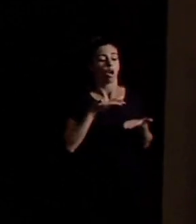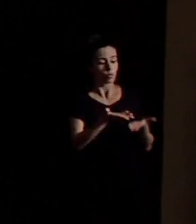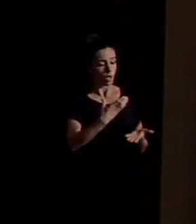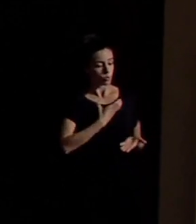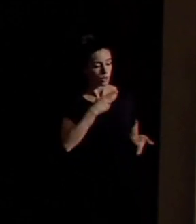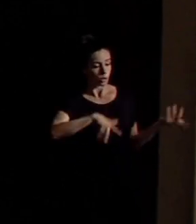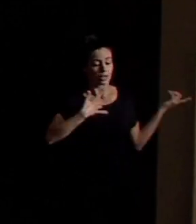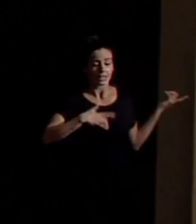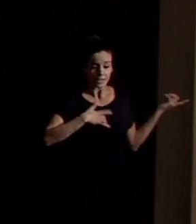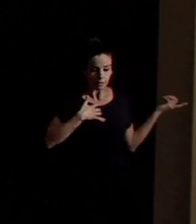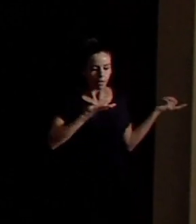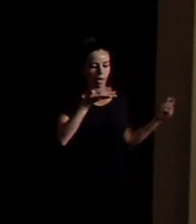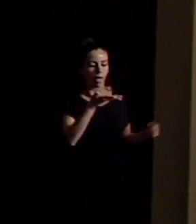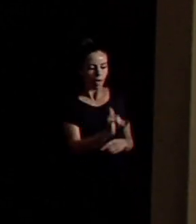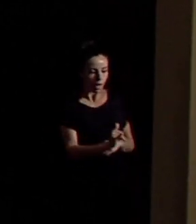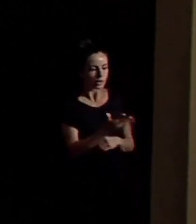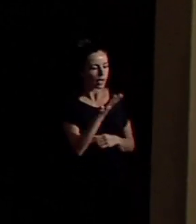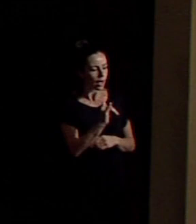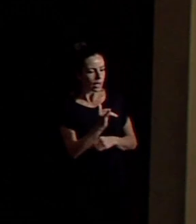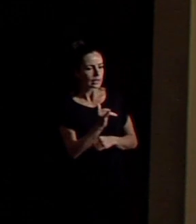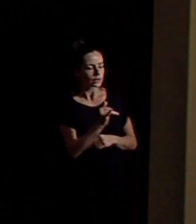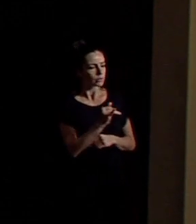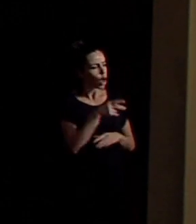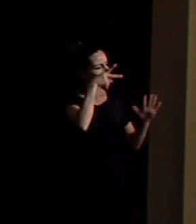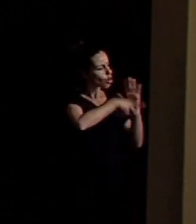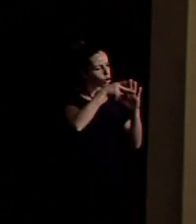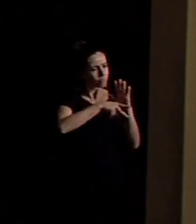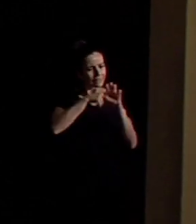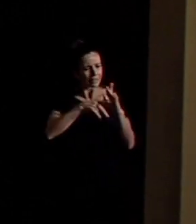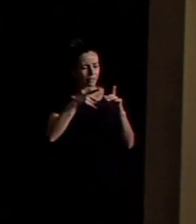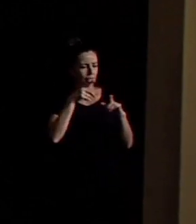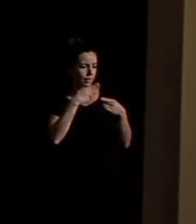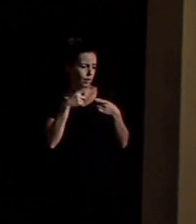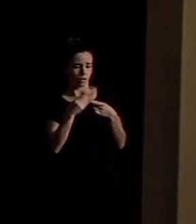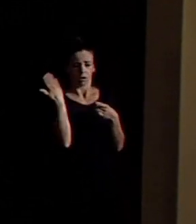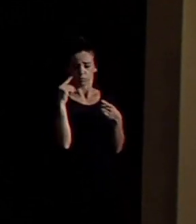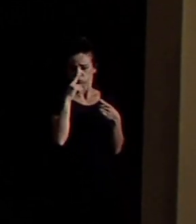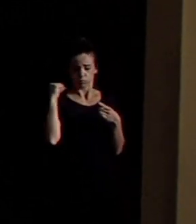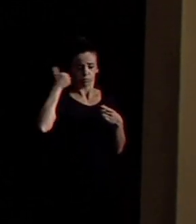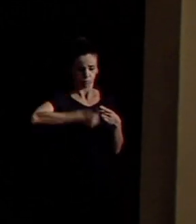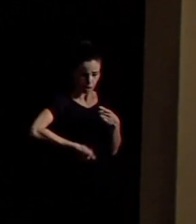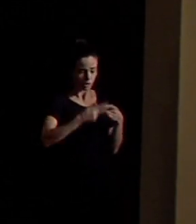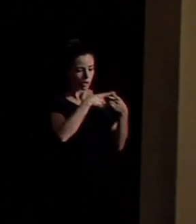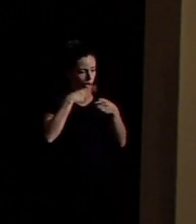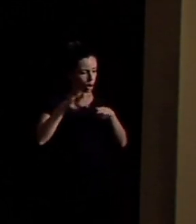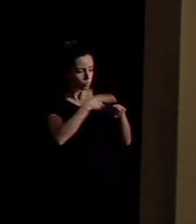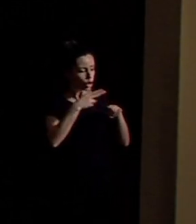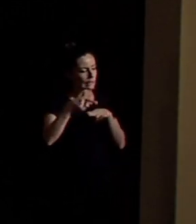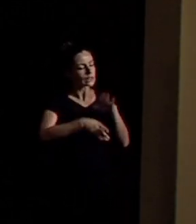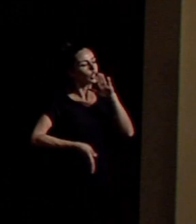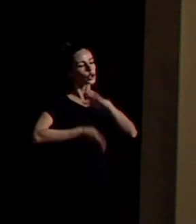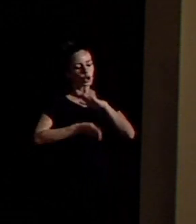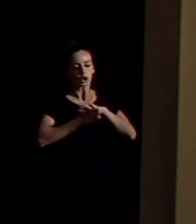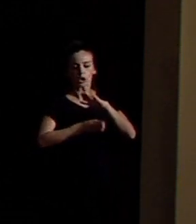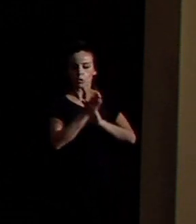Sevilla tenga, en los distintos mandatos que han habido diversos grupos políticos, tengan y sigan manteniendo